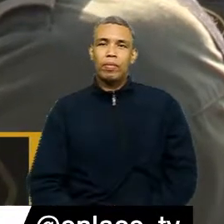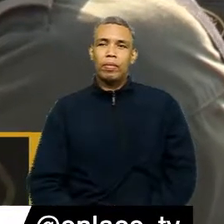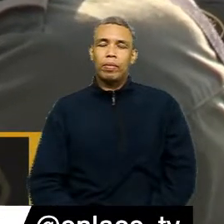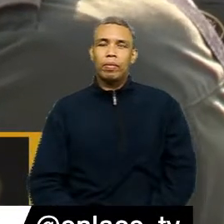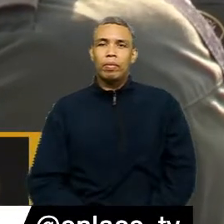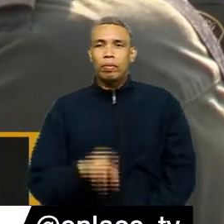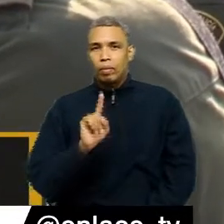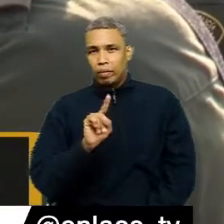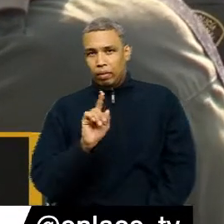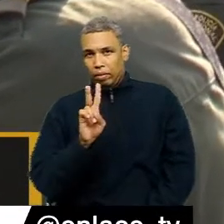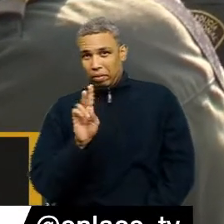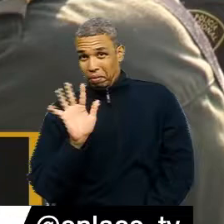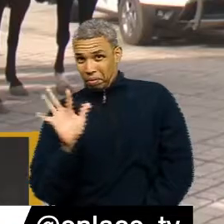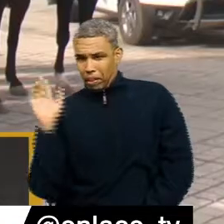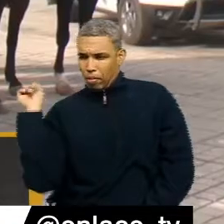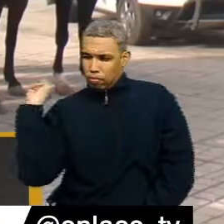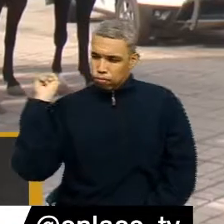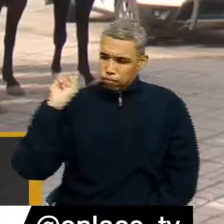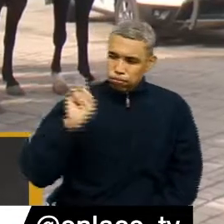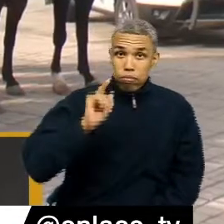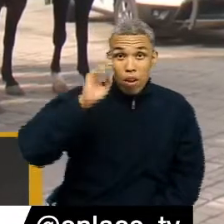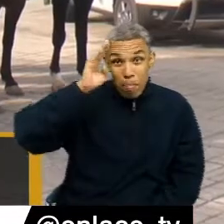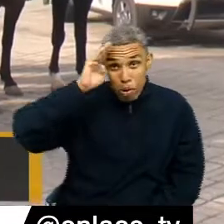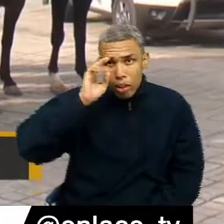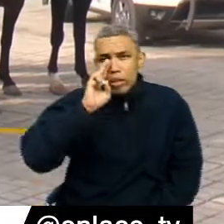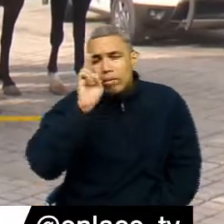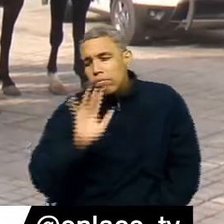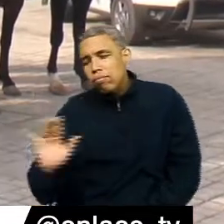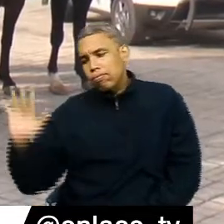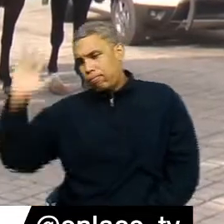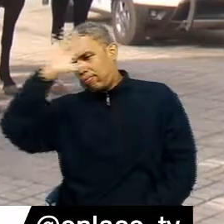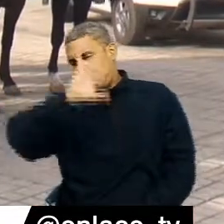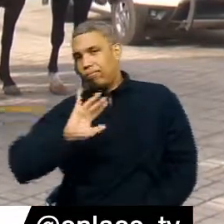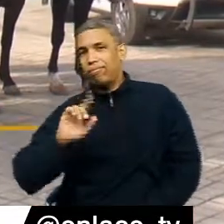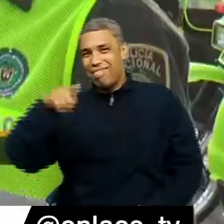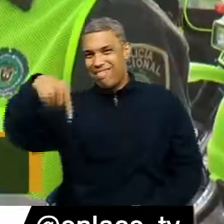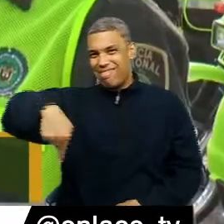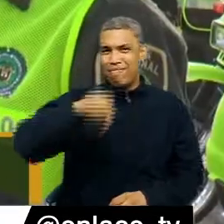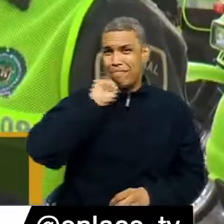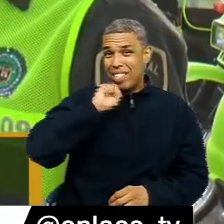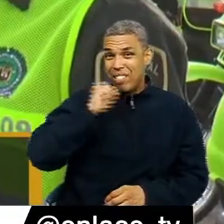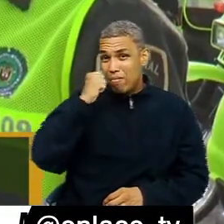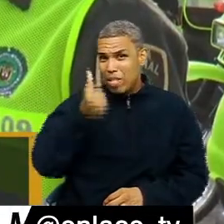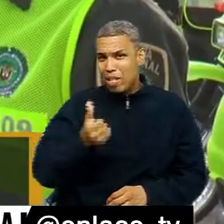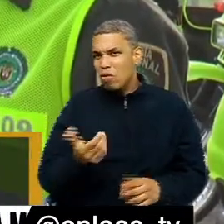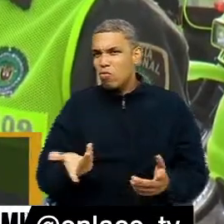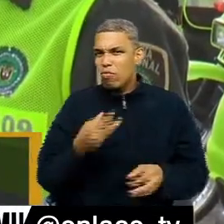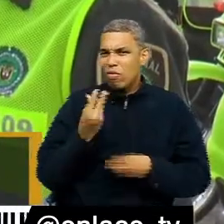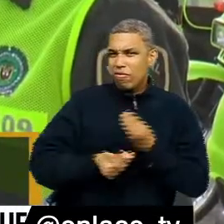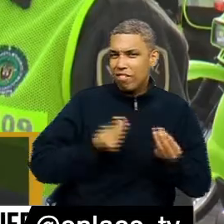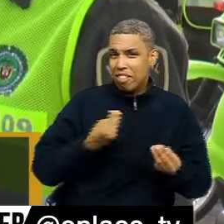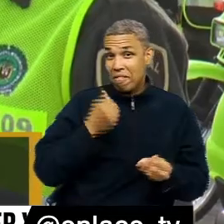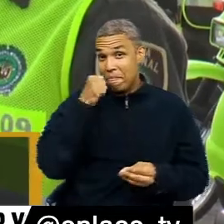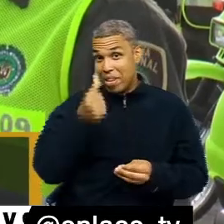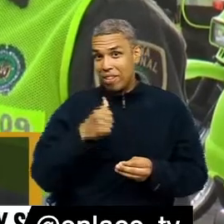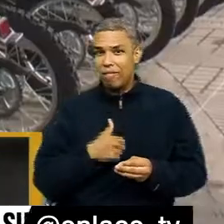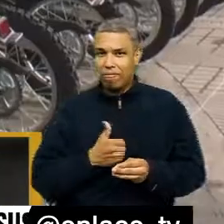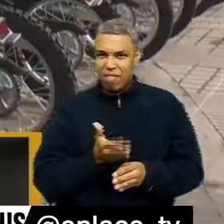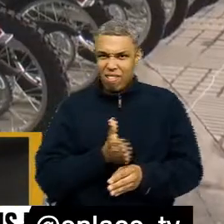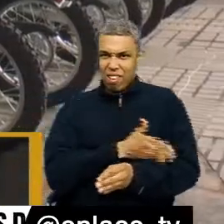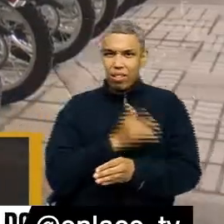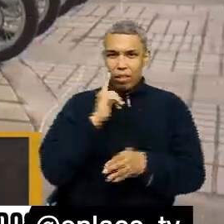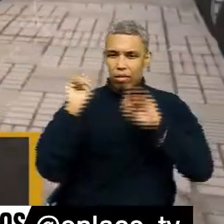125 años de servicio a Colombia celebra la Policía Nacional y en Barranca Bermeja se preparan para lo que será este importante evento, el cual contará con el